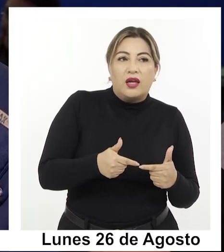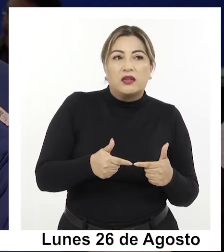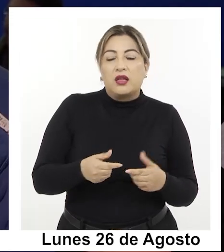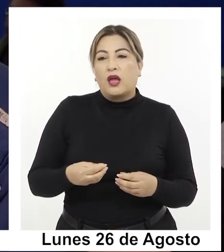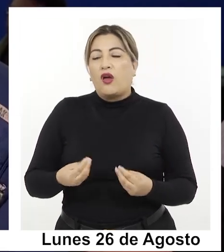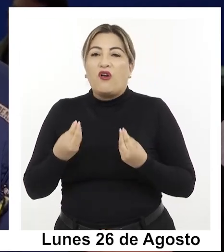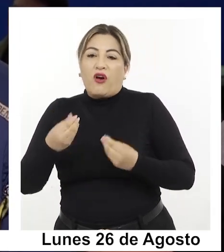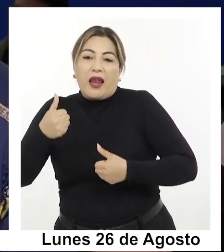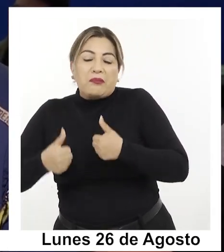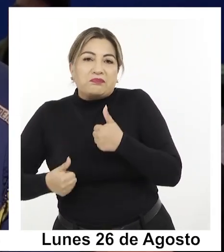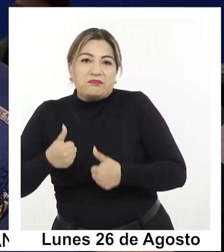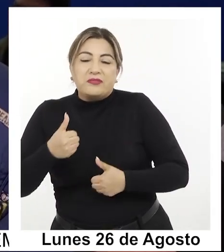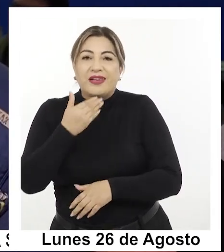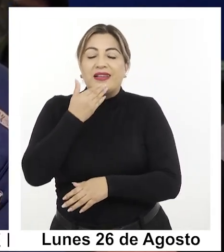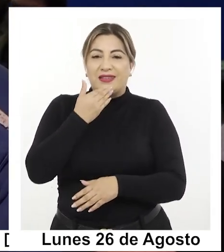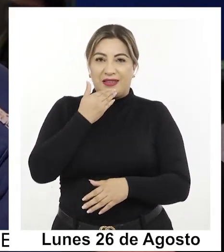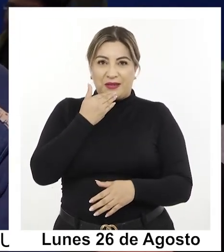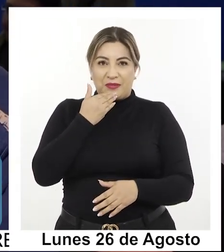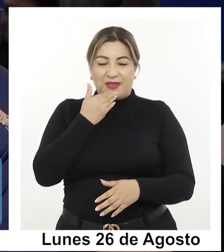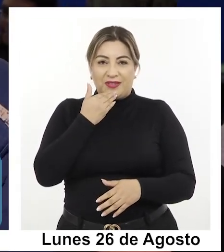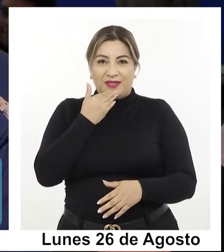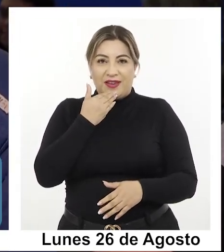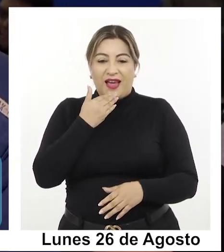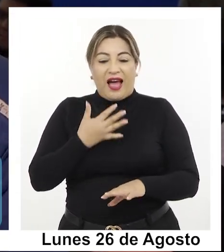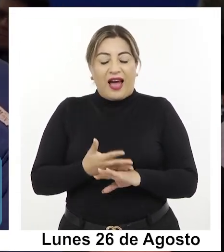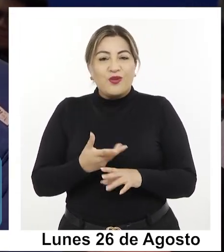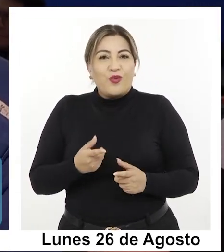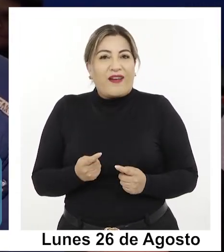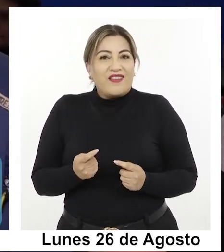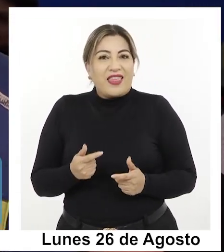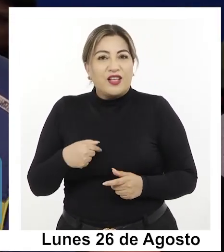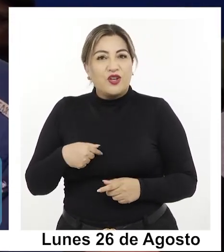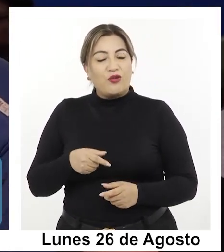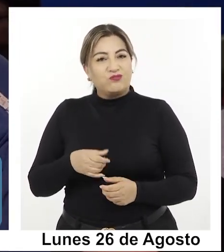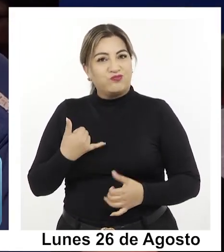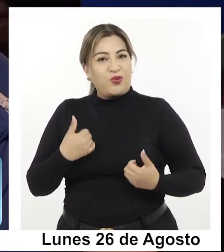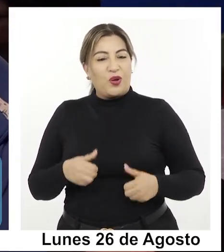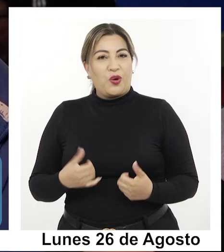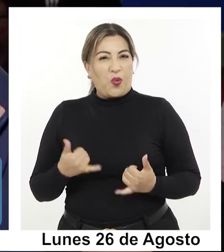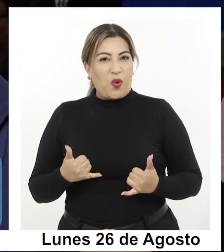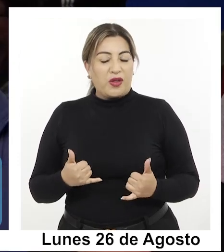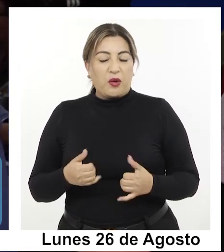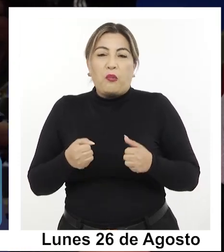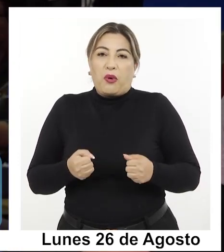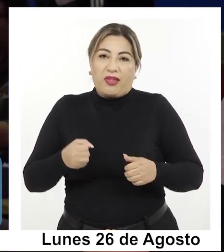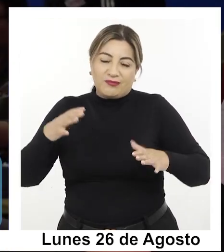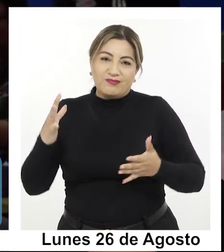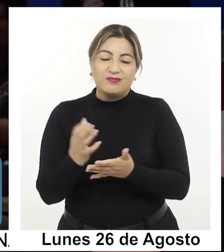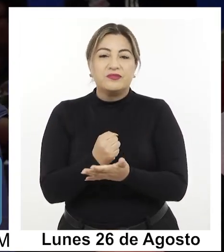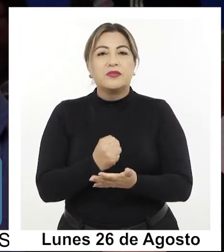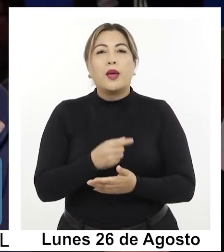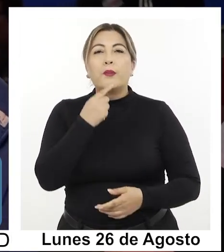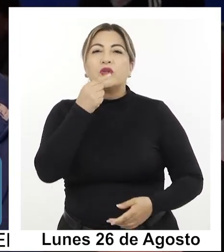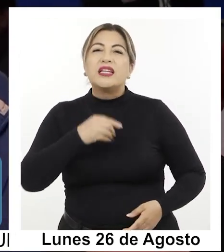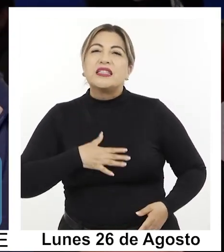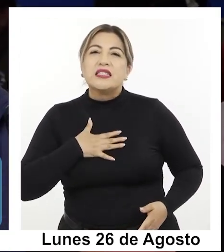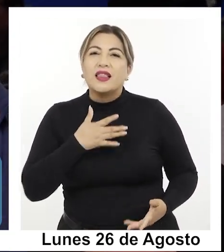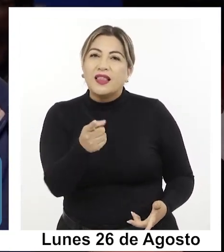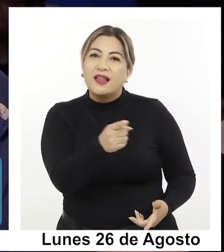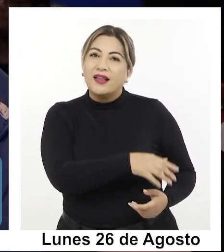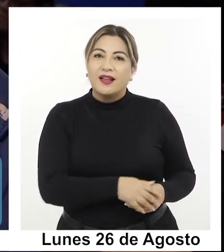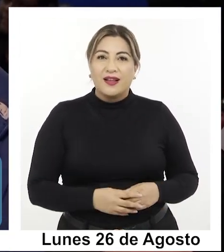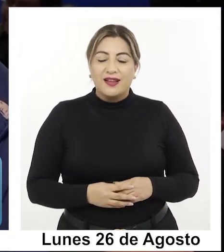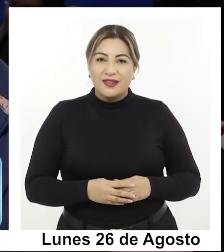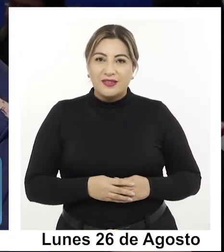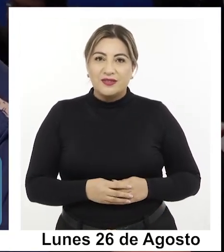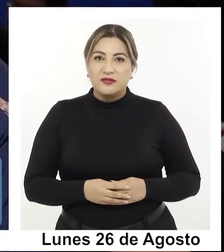partidos y obviamente también tengo una habilidad como jugador, así que pude lograr ganar el torneo. ¿Cómo te sientes haber logrado el